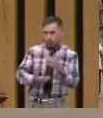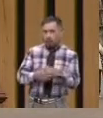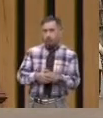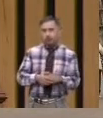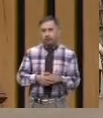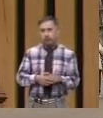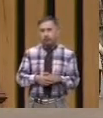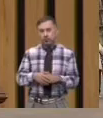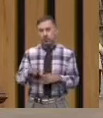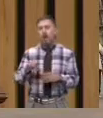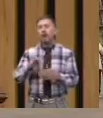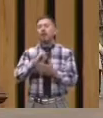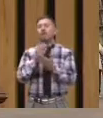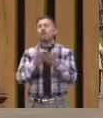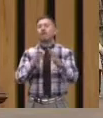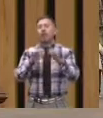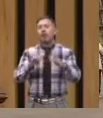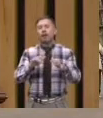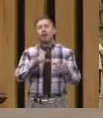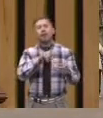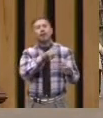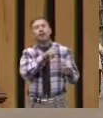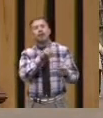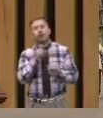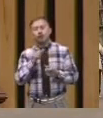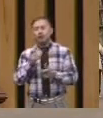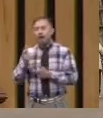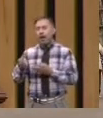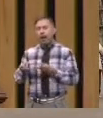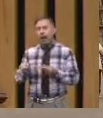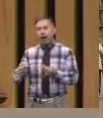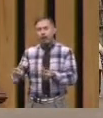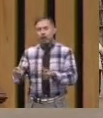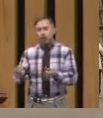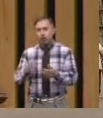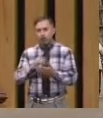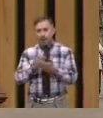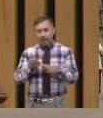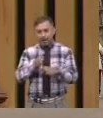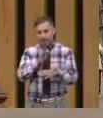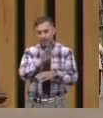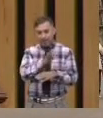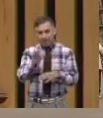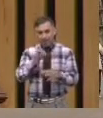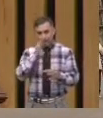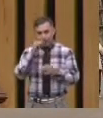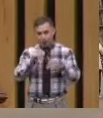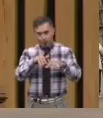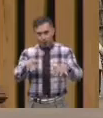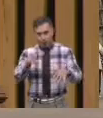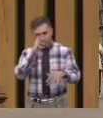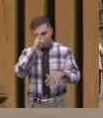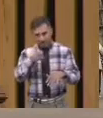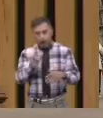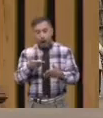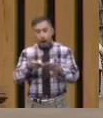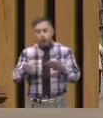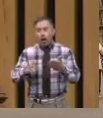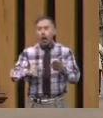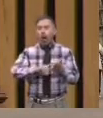el reporte de ingresos y gastos que conllevó esa promoción en veda, se imponen ahora dos consecuencias